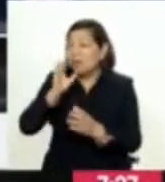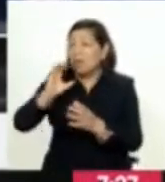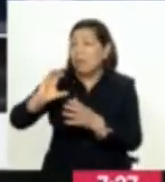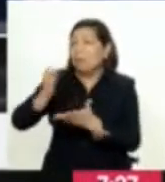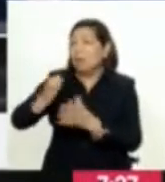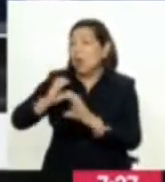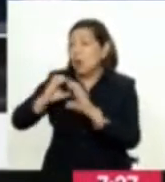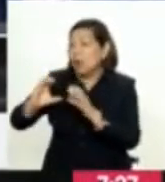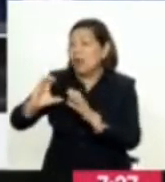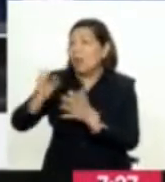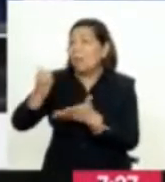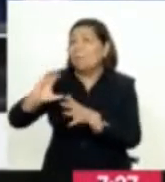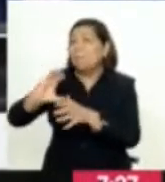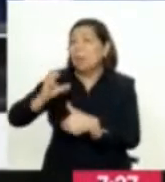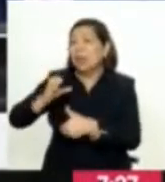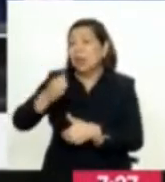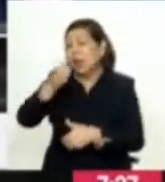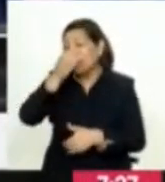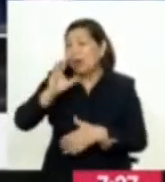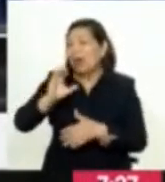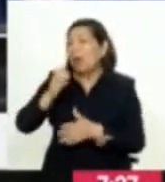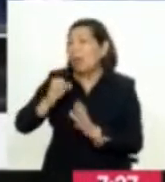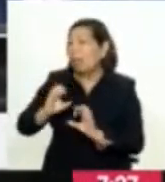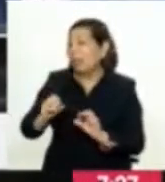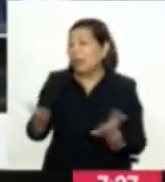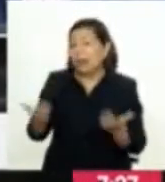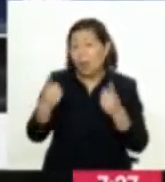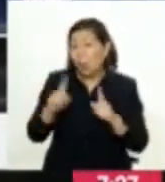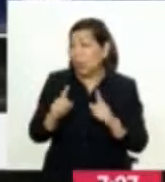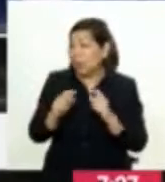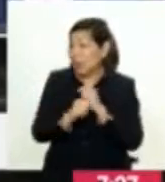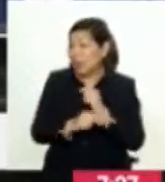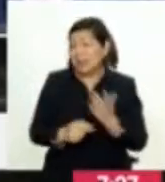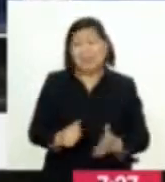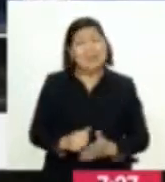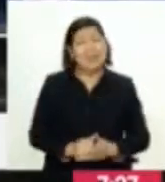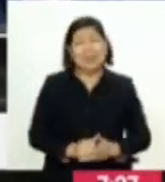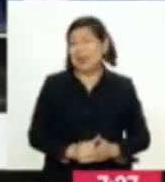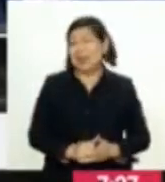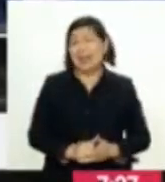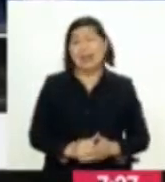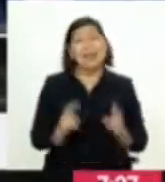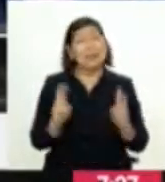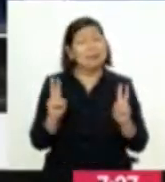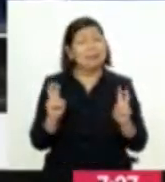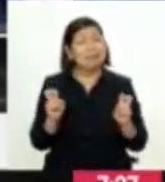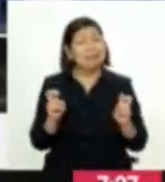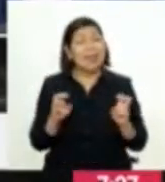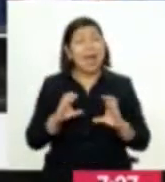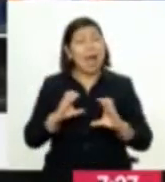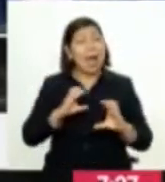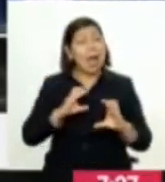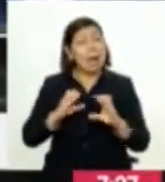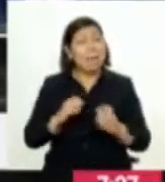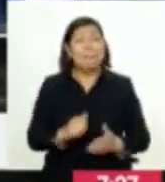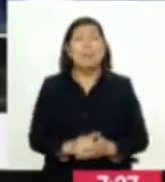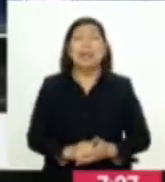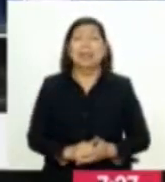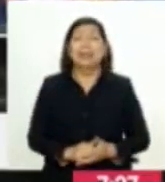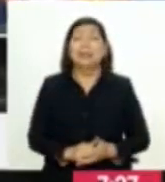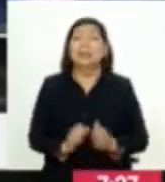es clarísimo, ¿no es cierto? O sea, el foro del Acuerdo Nacional, que es uno de los mecanismos de diálogo,